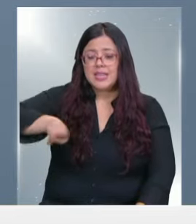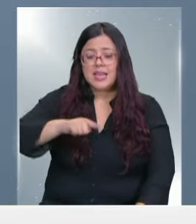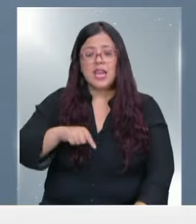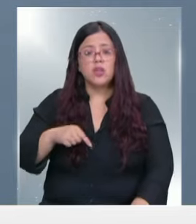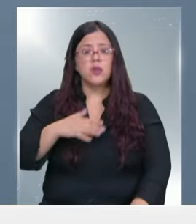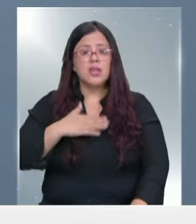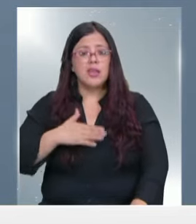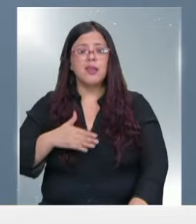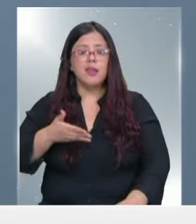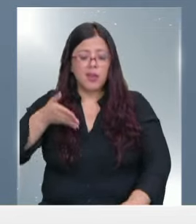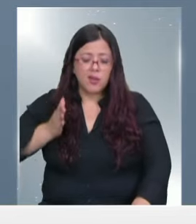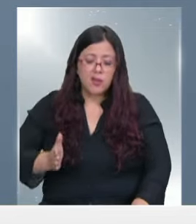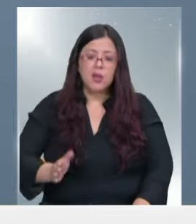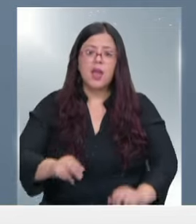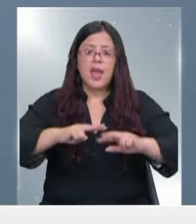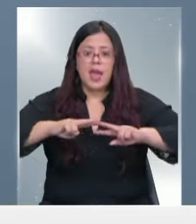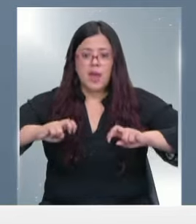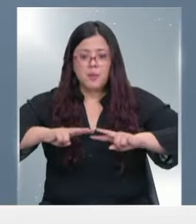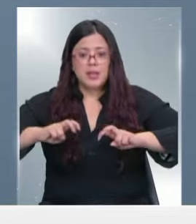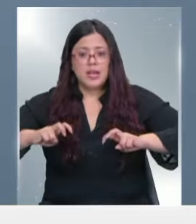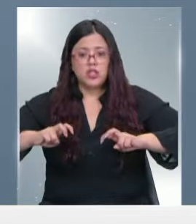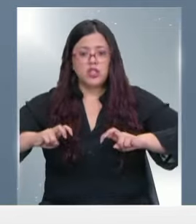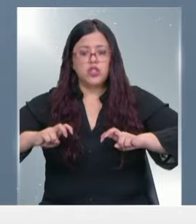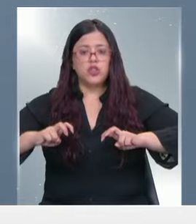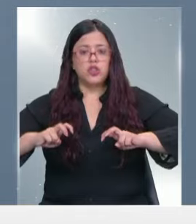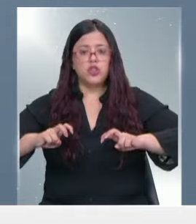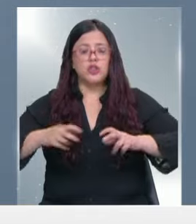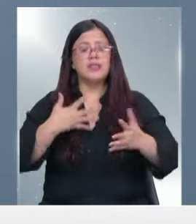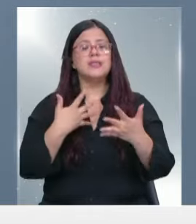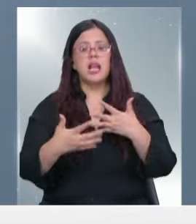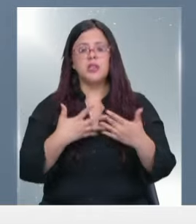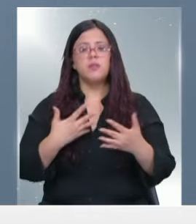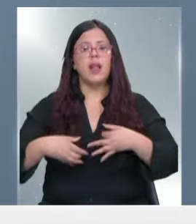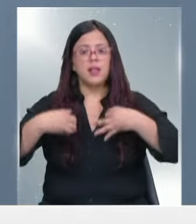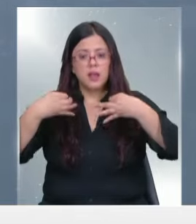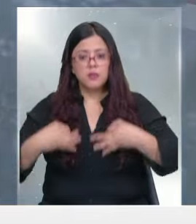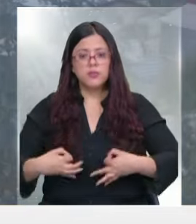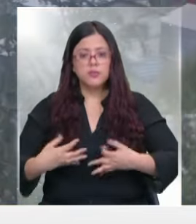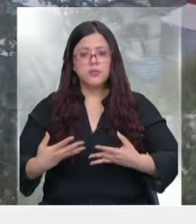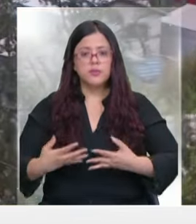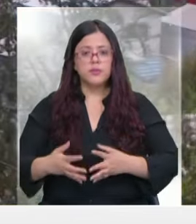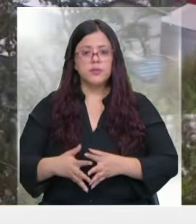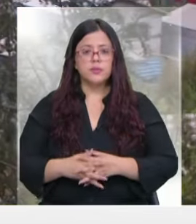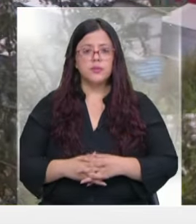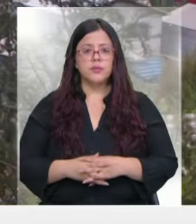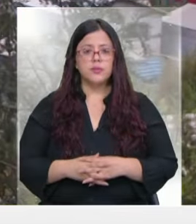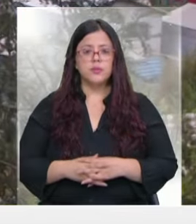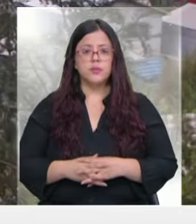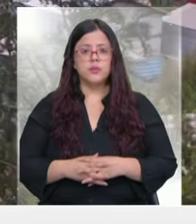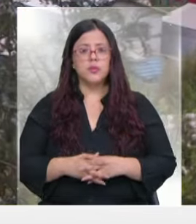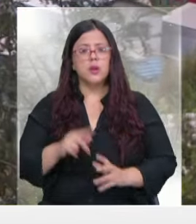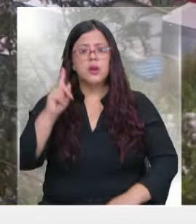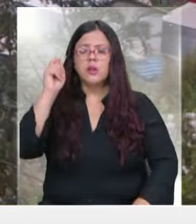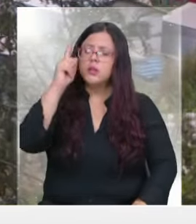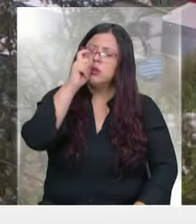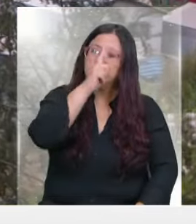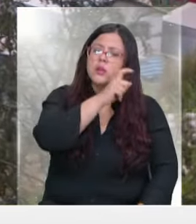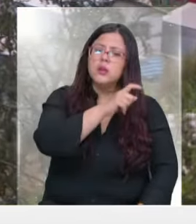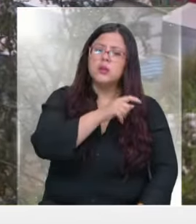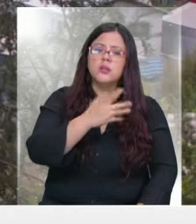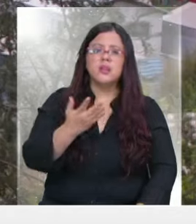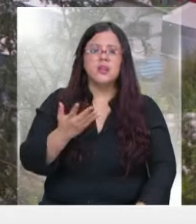se lleve adelante una investigación lo más transparente posible. Fue horroroso. Ya a mí